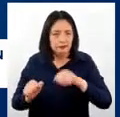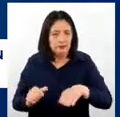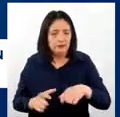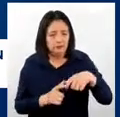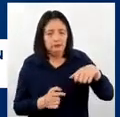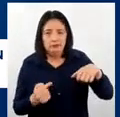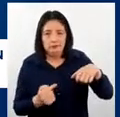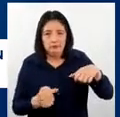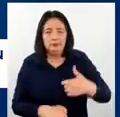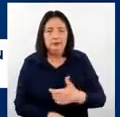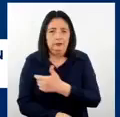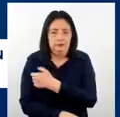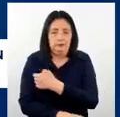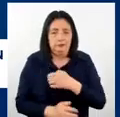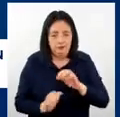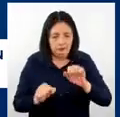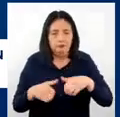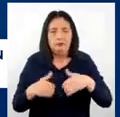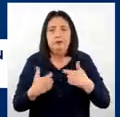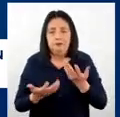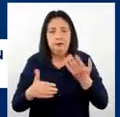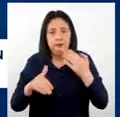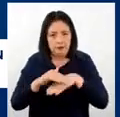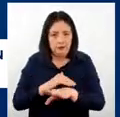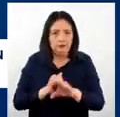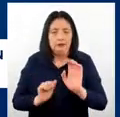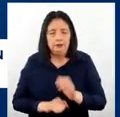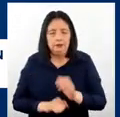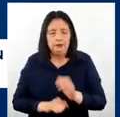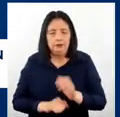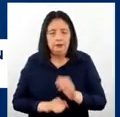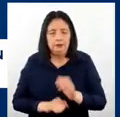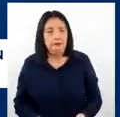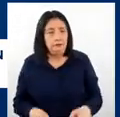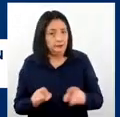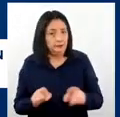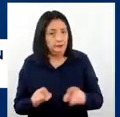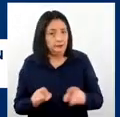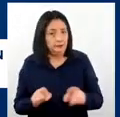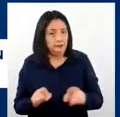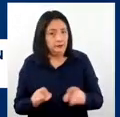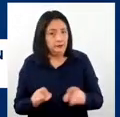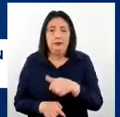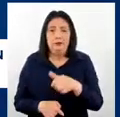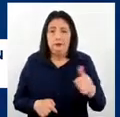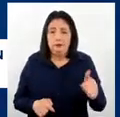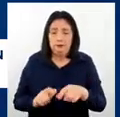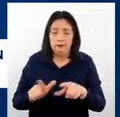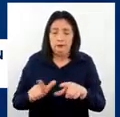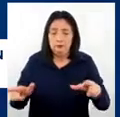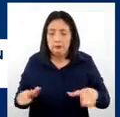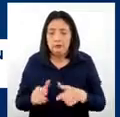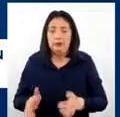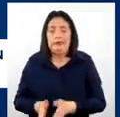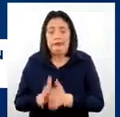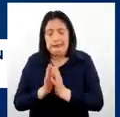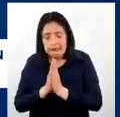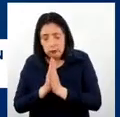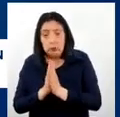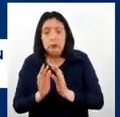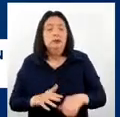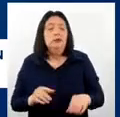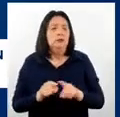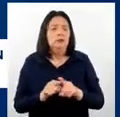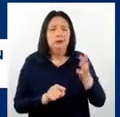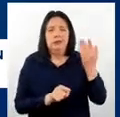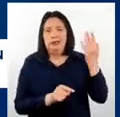de vacunación para poder ingresar dentro de ellos. Esto también se replica en lugares de culto, o sea, similares a los anteriores,